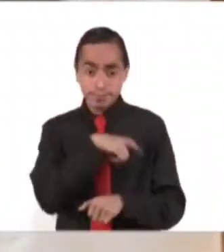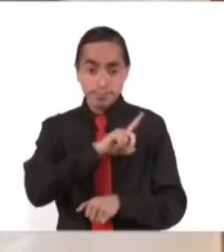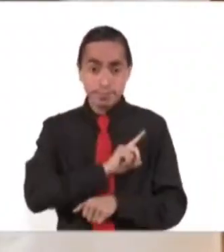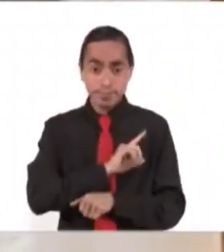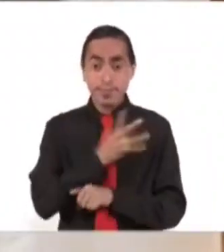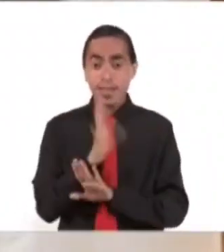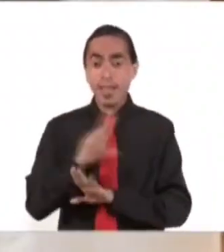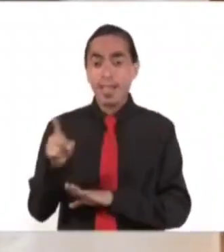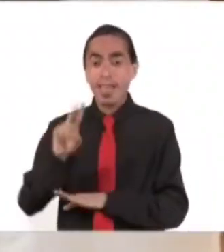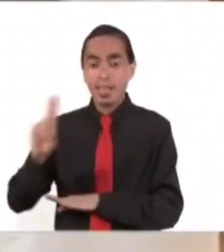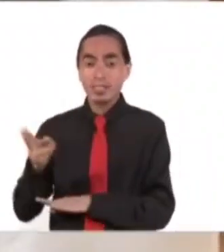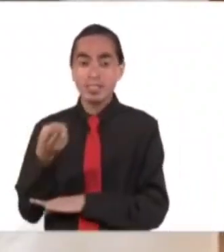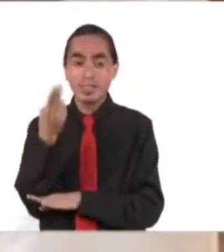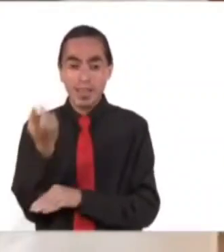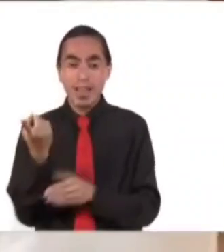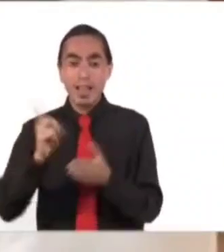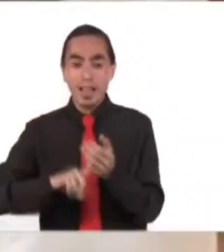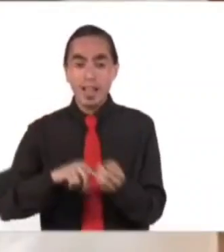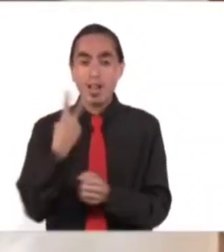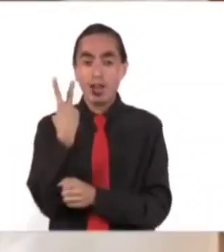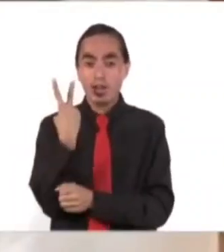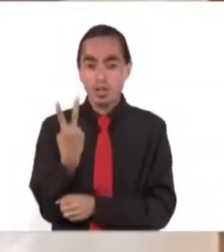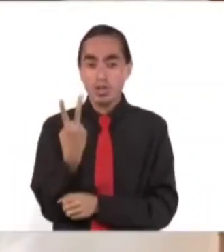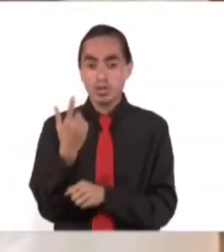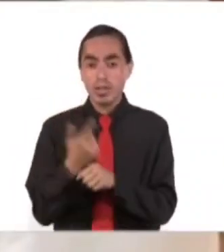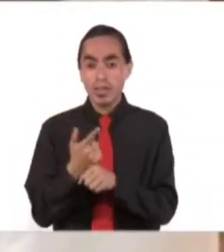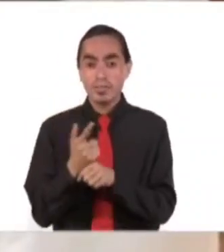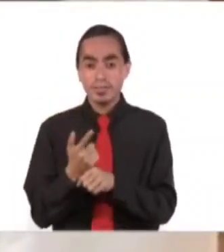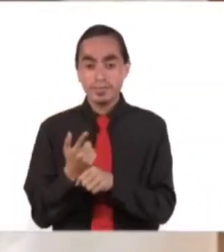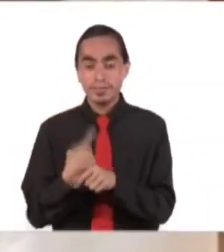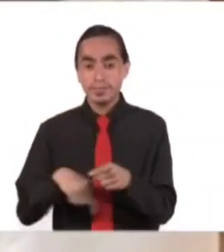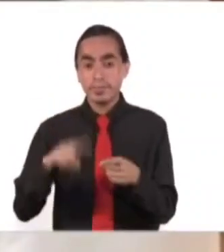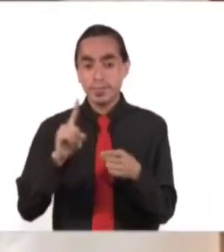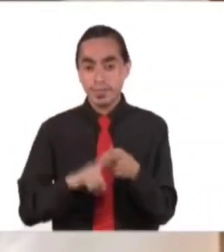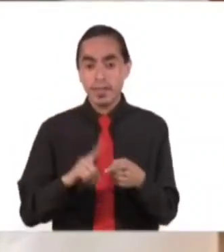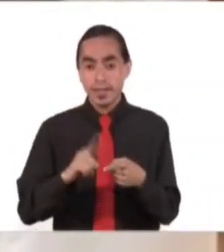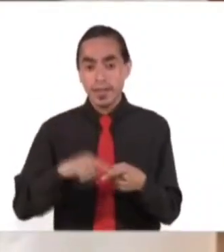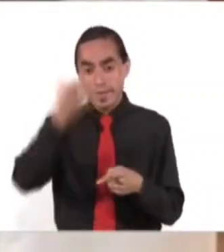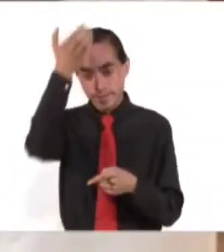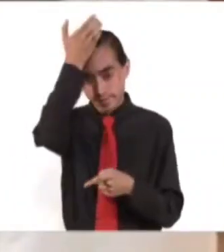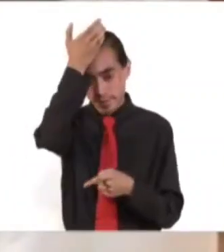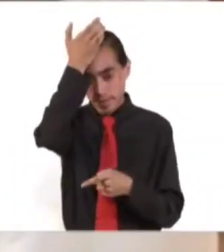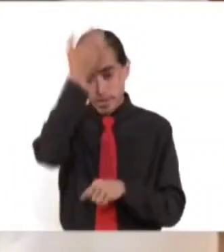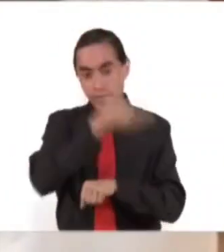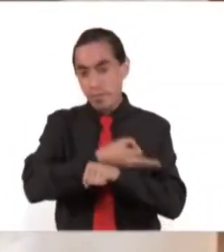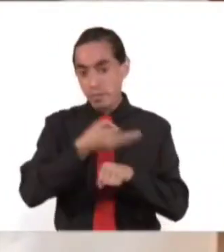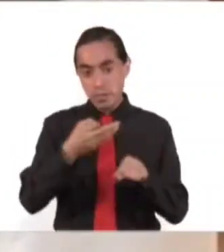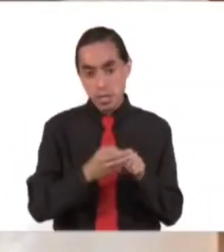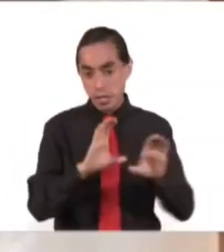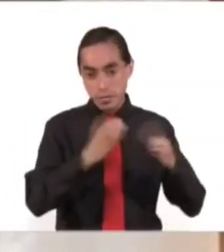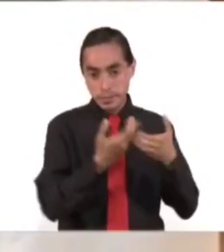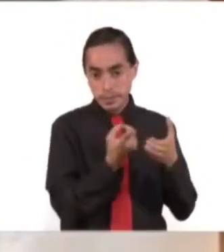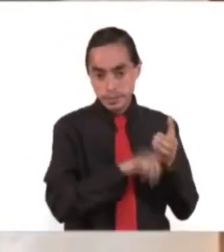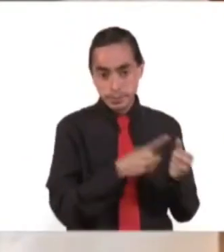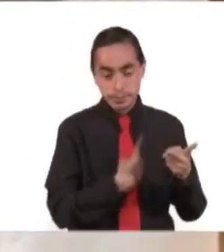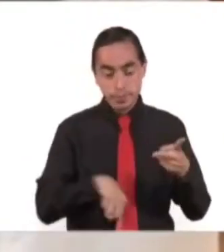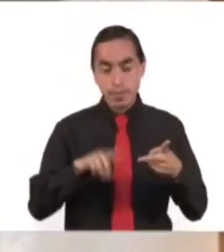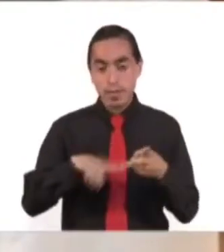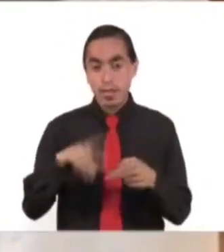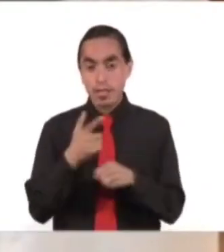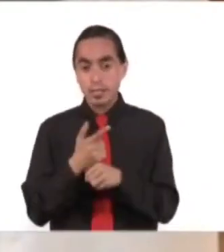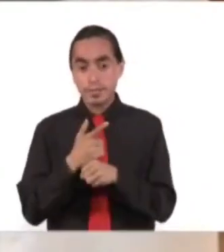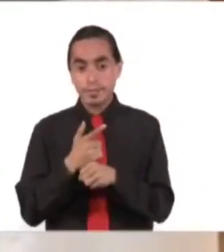tiene actualmente 2 licenciaturas, la licenciatura en enfermería familiar y comunitaria y la